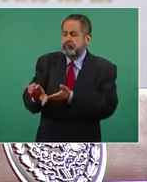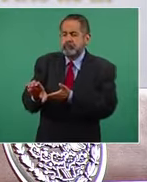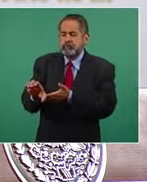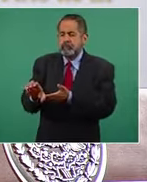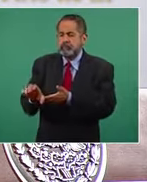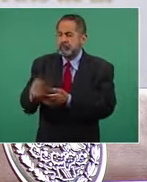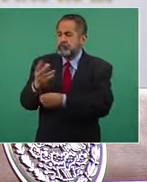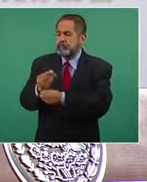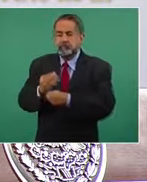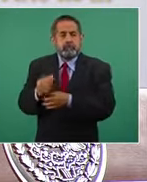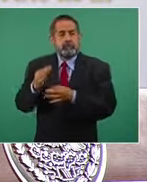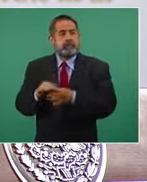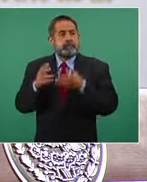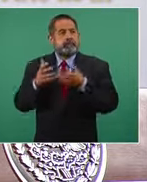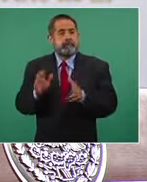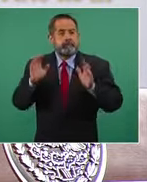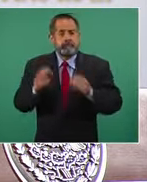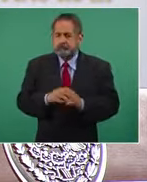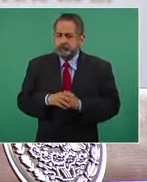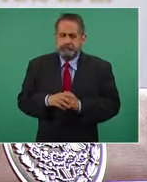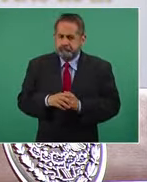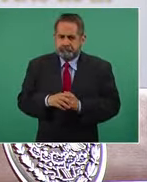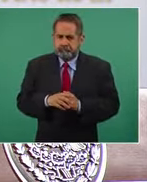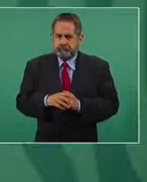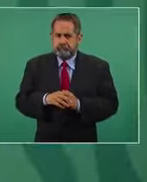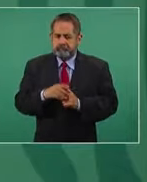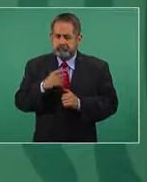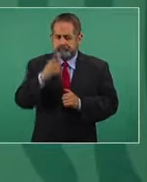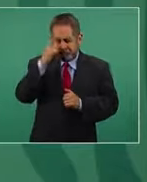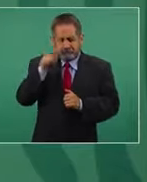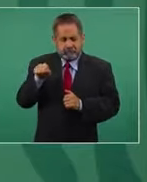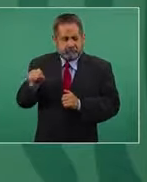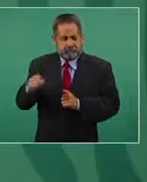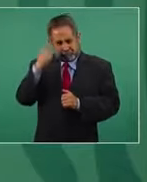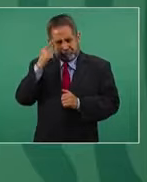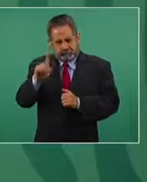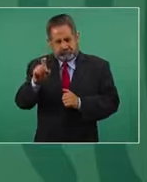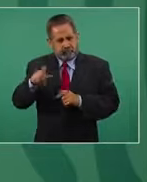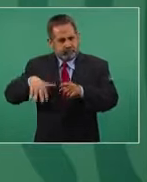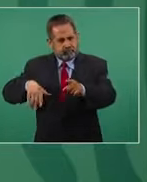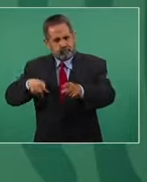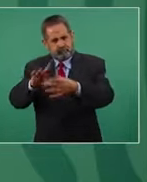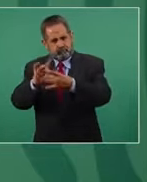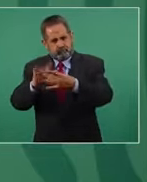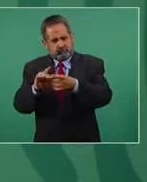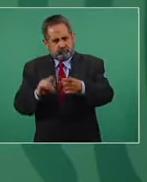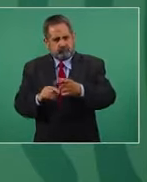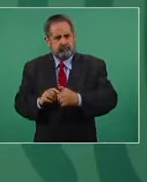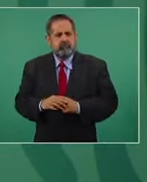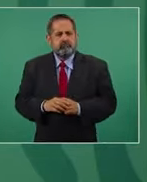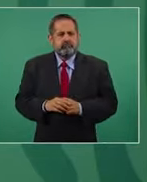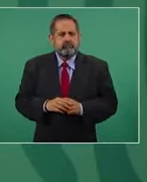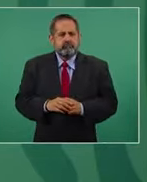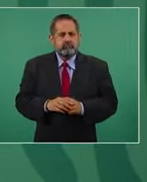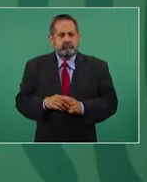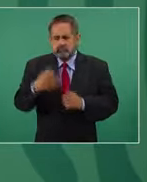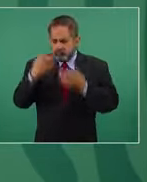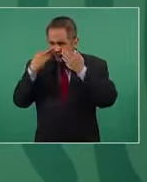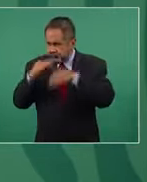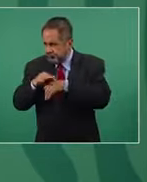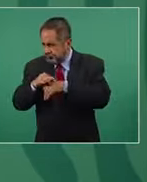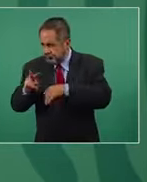para tener agua, como tú lo constataste,